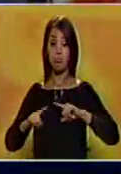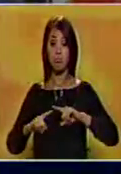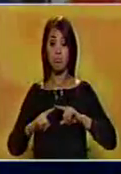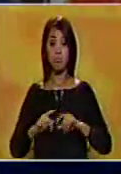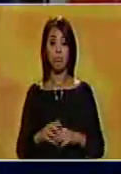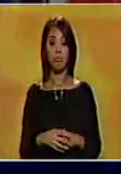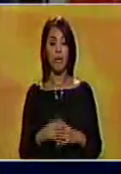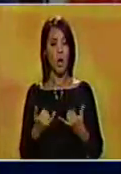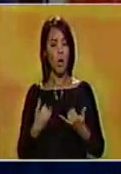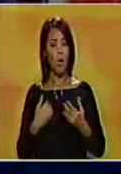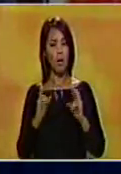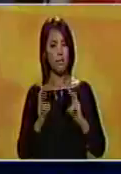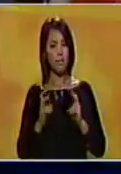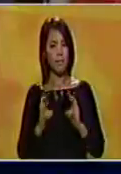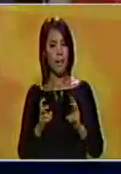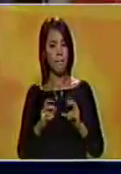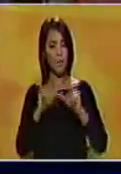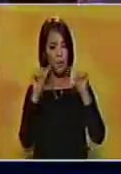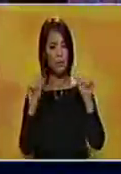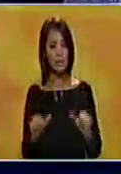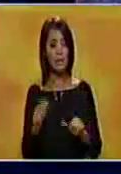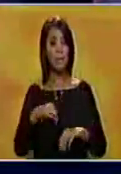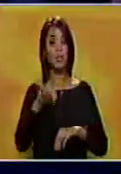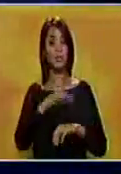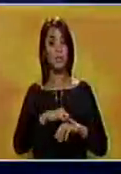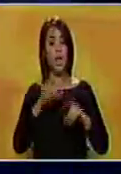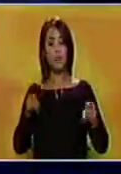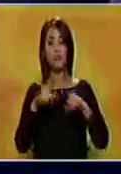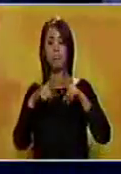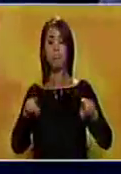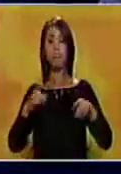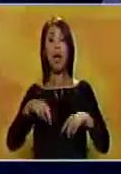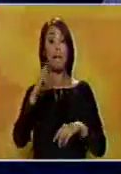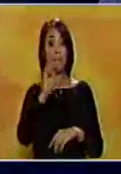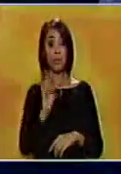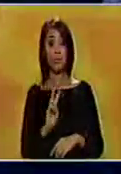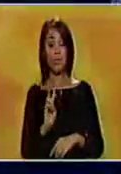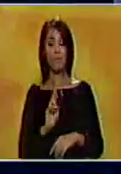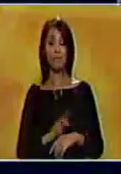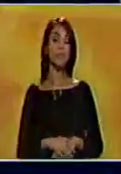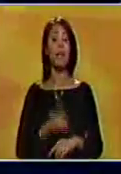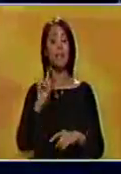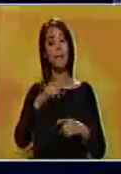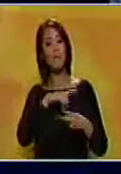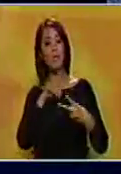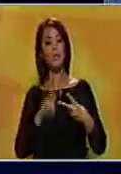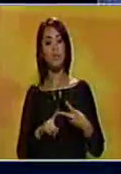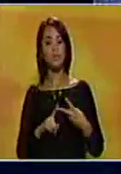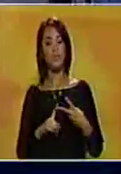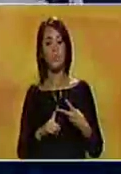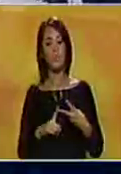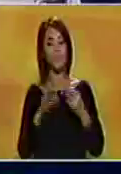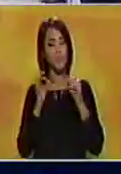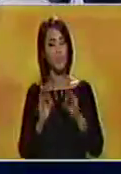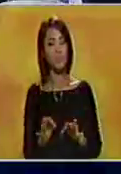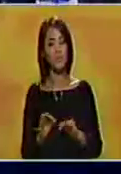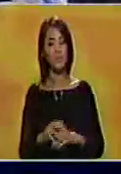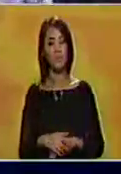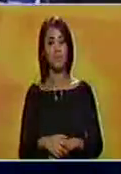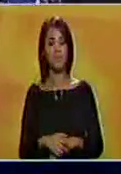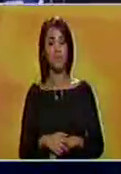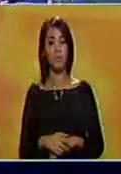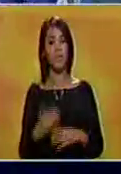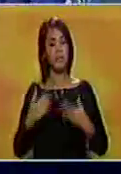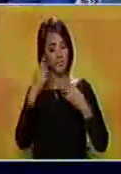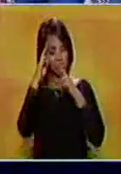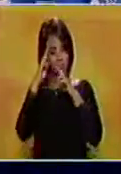que grabé con el Sistema Nacional de Orquesta Sinfónica de Venezuela. Aparte de eso, estoy haciendo un disco concepto que se llama Tributo a